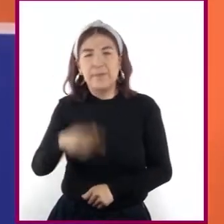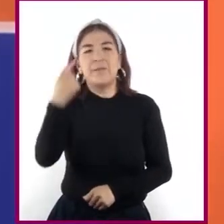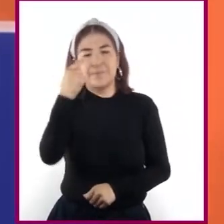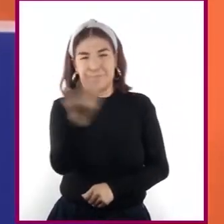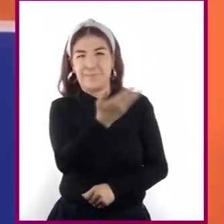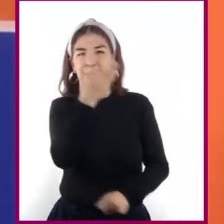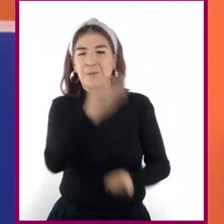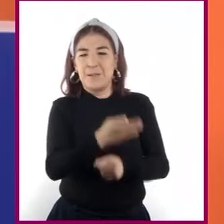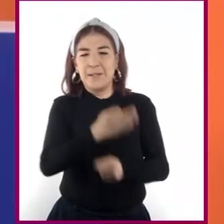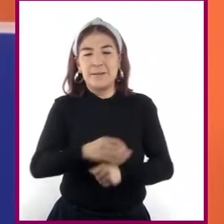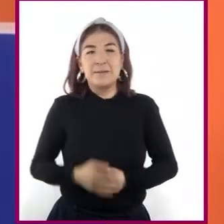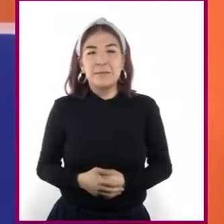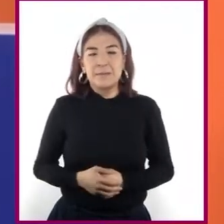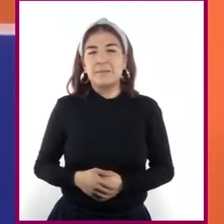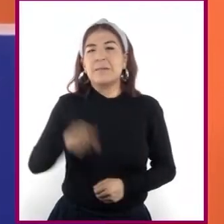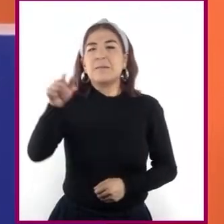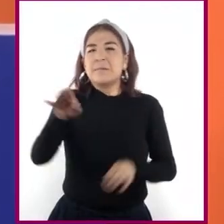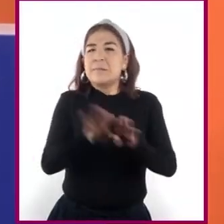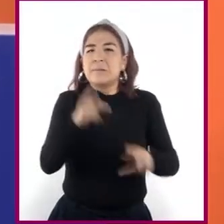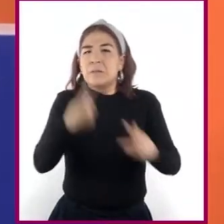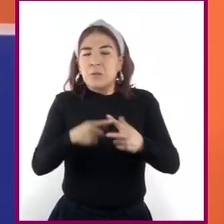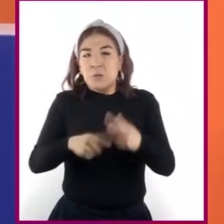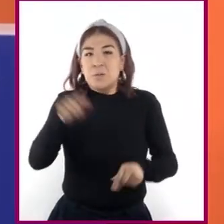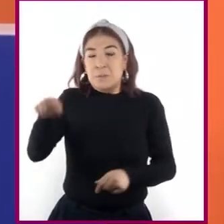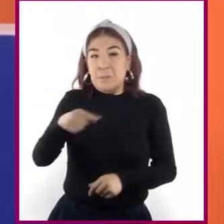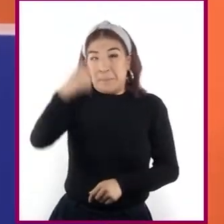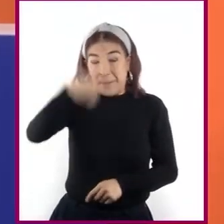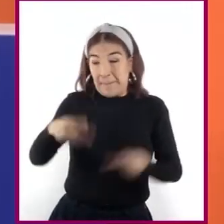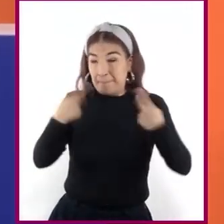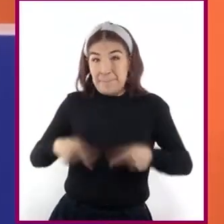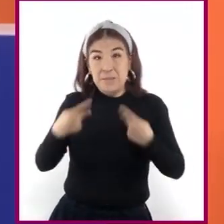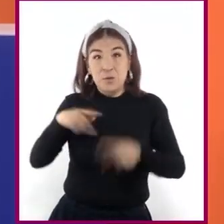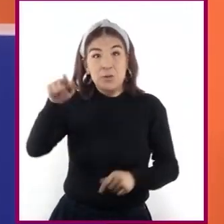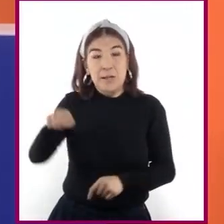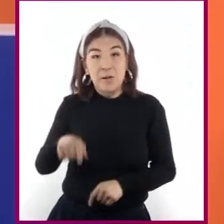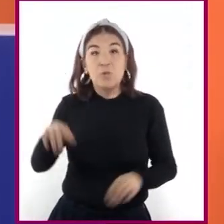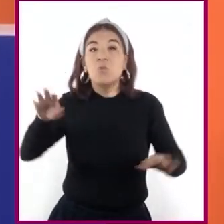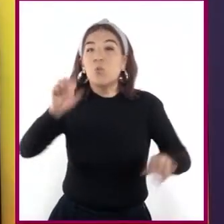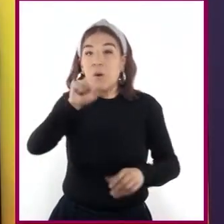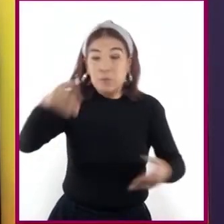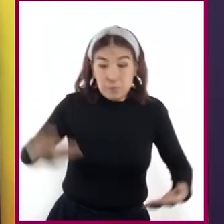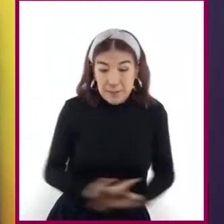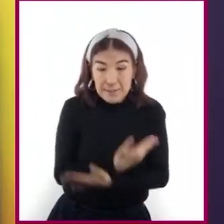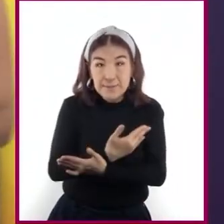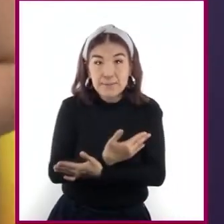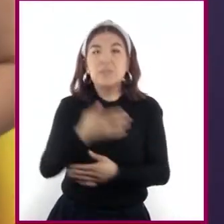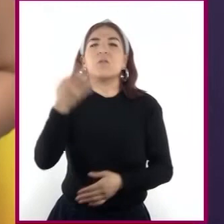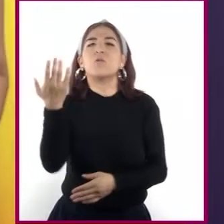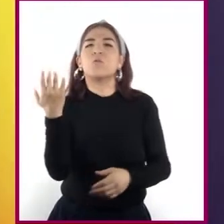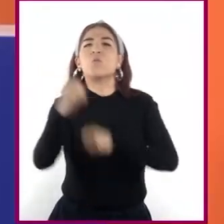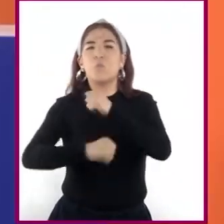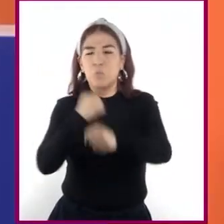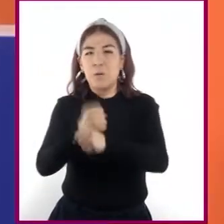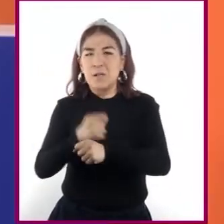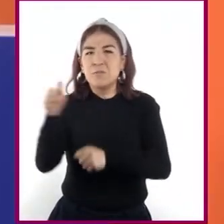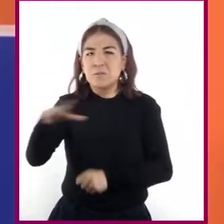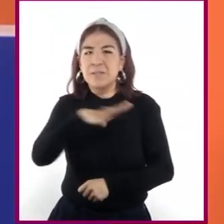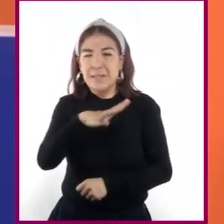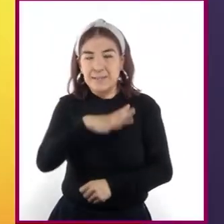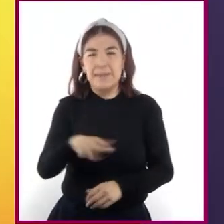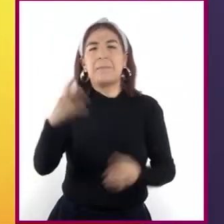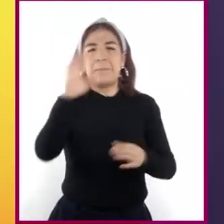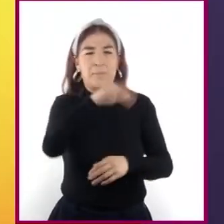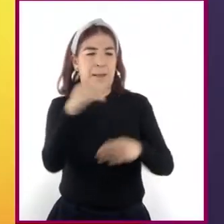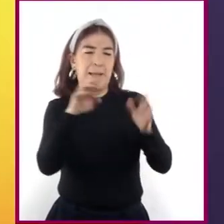¿Qué operación permite calcular la edad de alguien cuando se sabe su año de nacimiento? Maestro, en esos casos